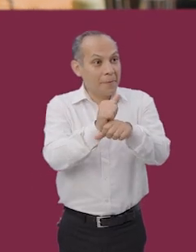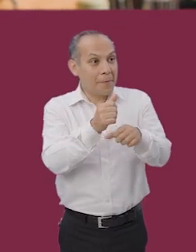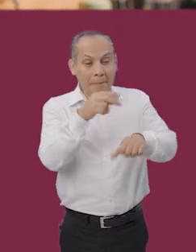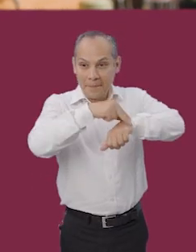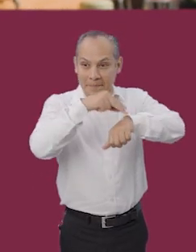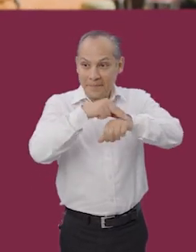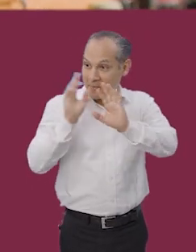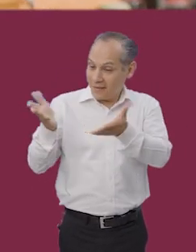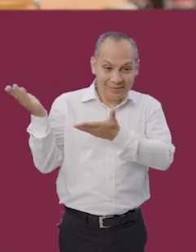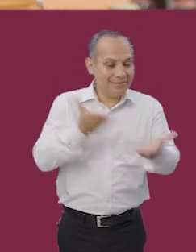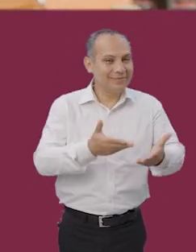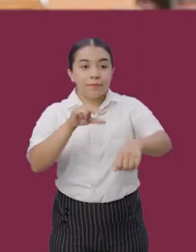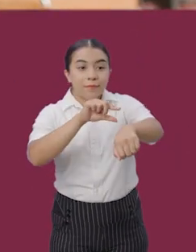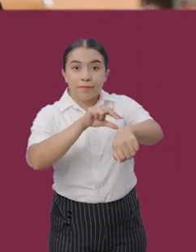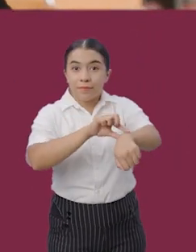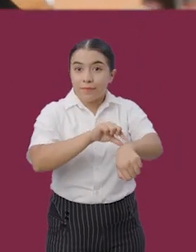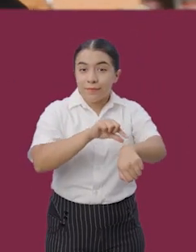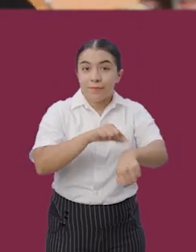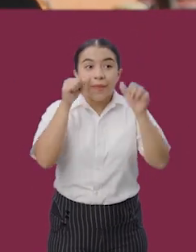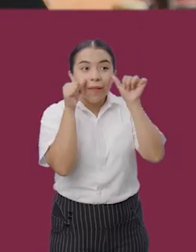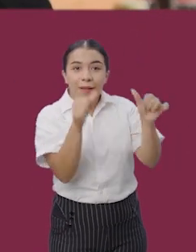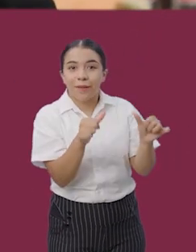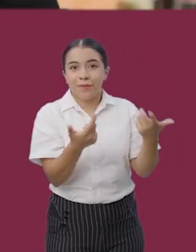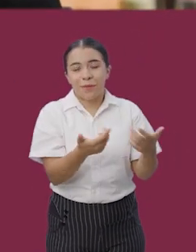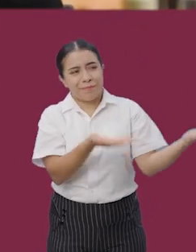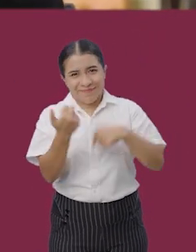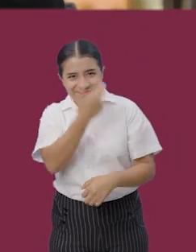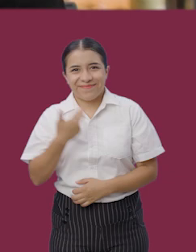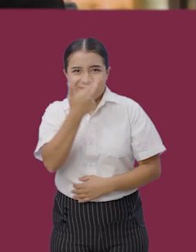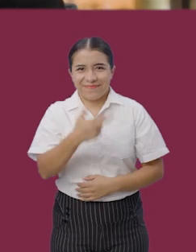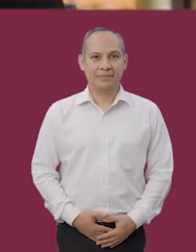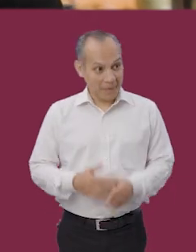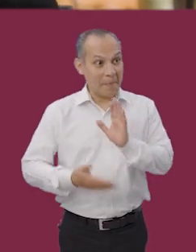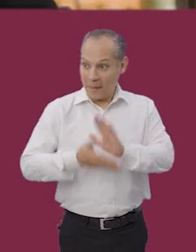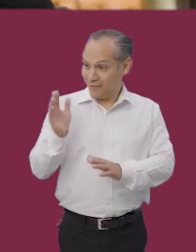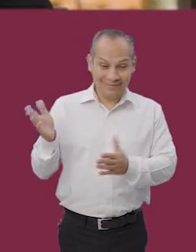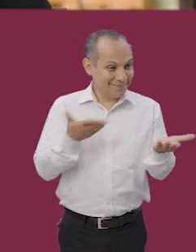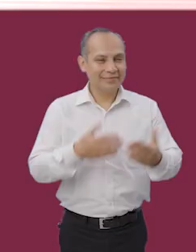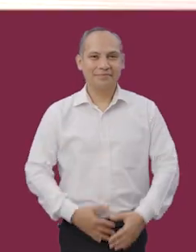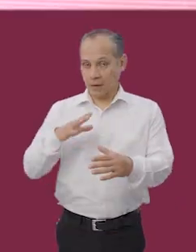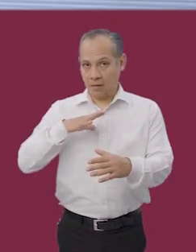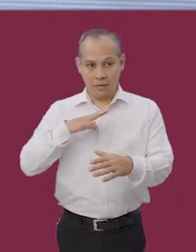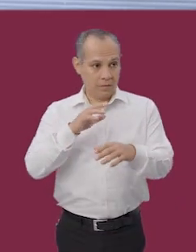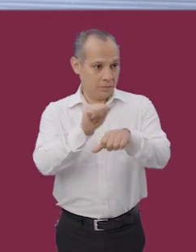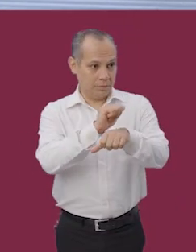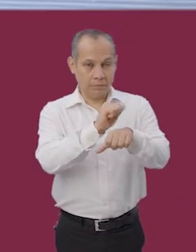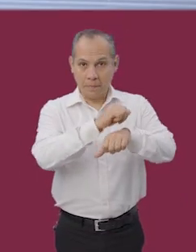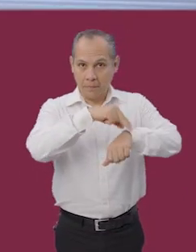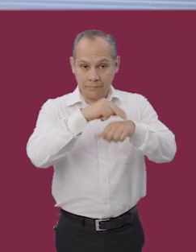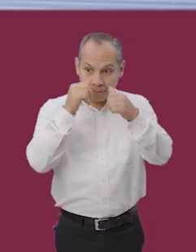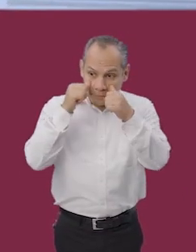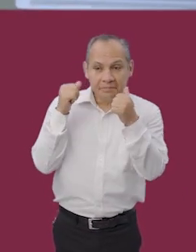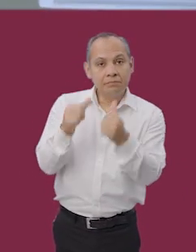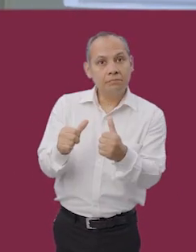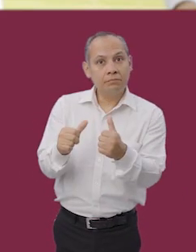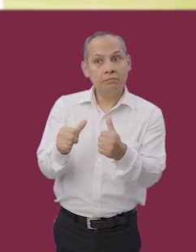¡Ya llegaron los carritos médicos, mija! Unidades médicas, ma. Ándale, vamos a que nos chequen. Vamos, ándale, vamos. Con las unidades de